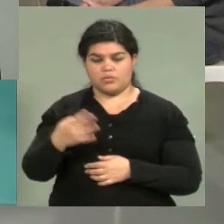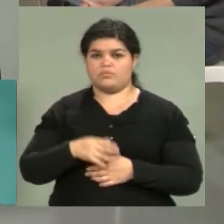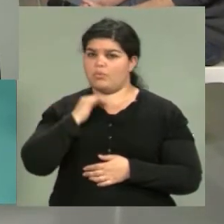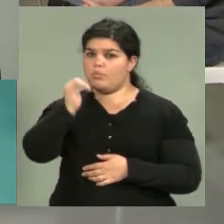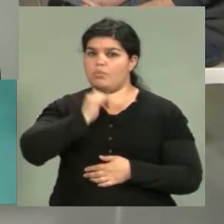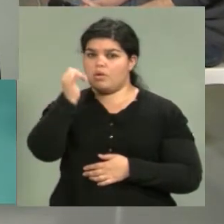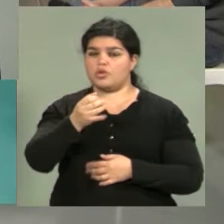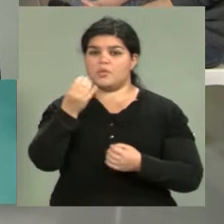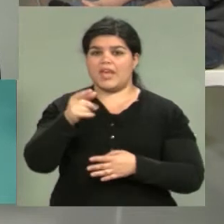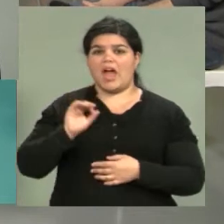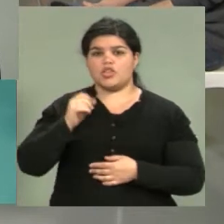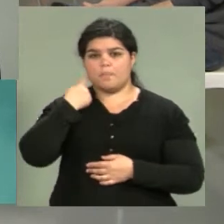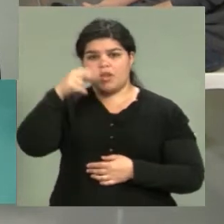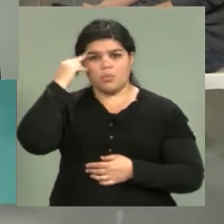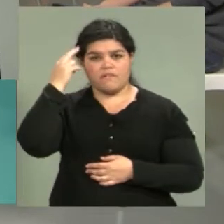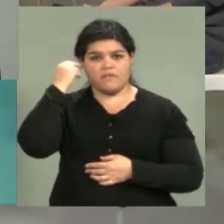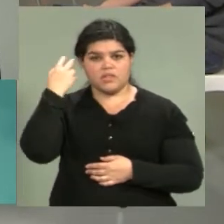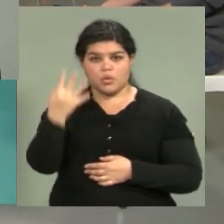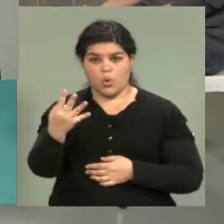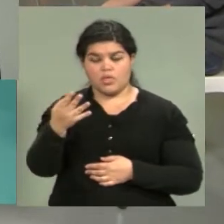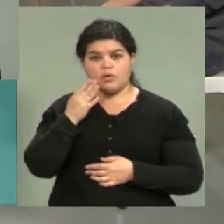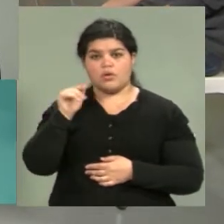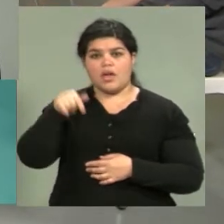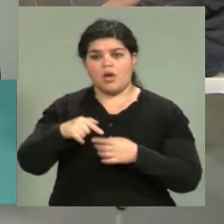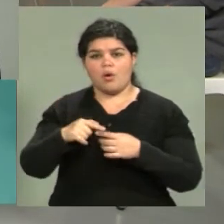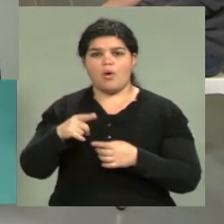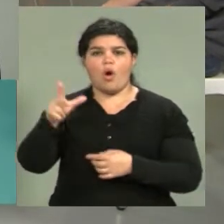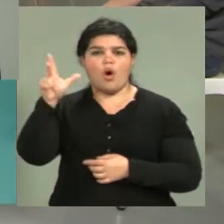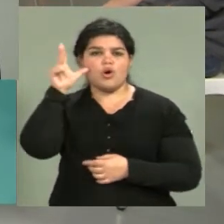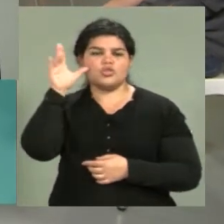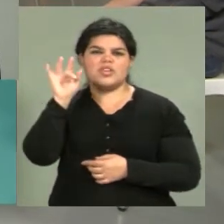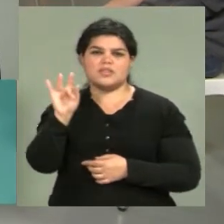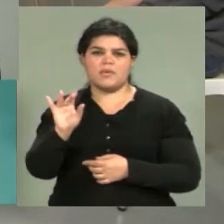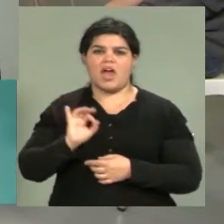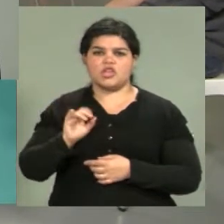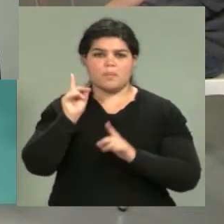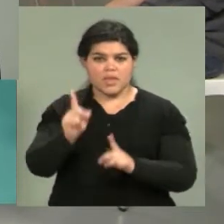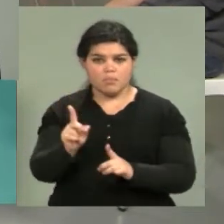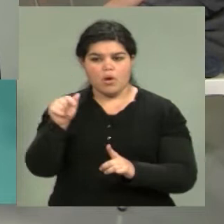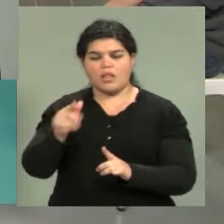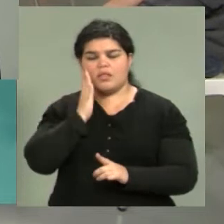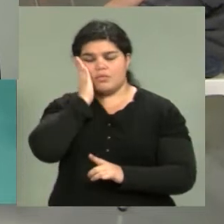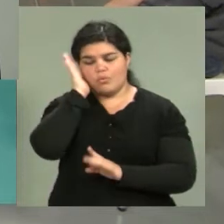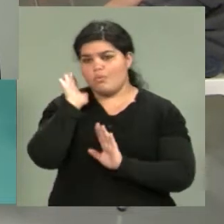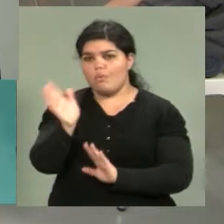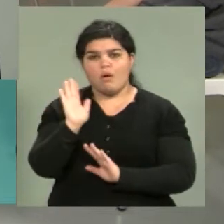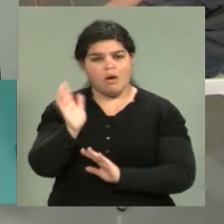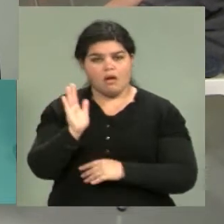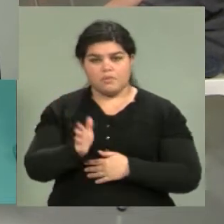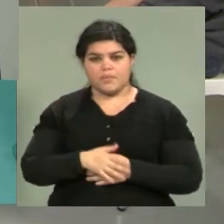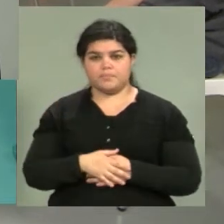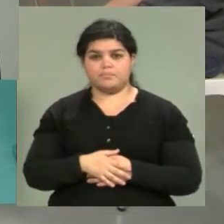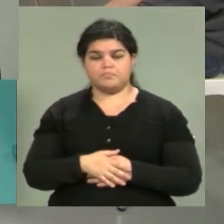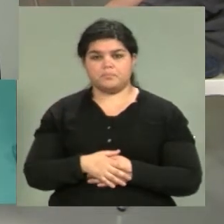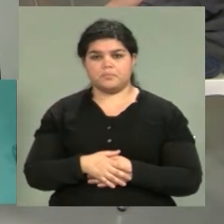se accidentó en el año 94 y él queda en estado vegetativo un 8 de diciembre del año 94. Desde ese